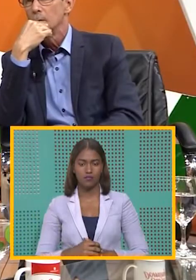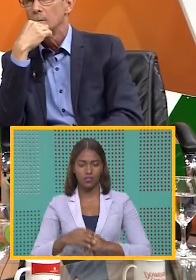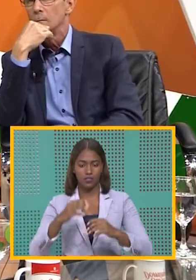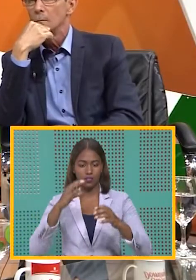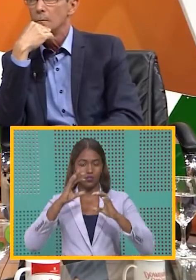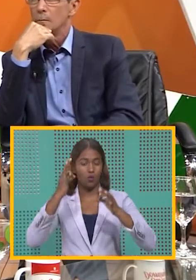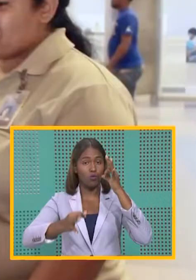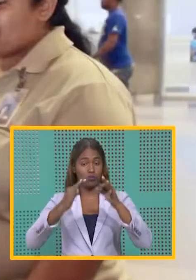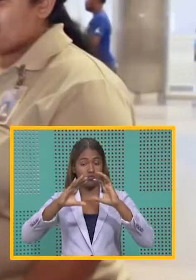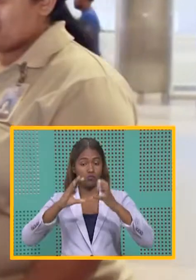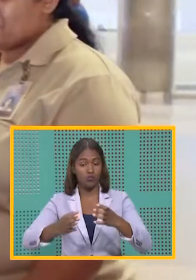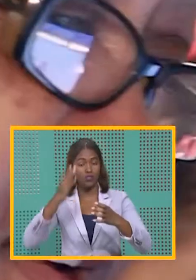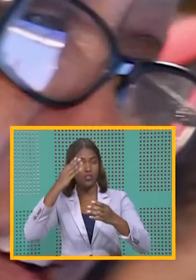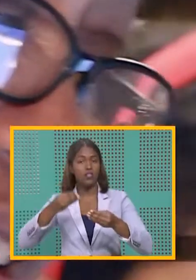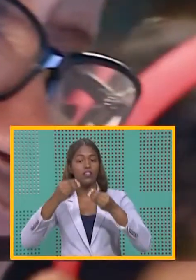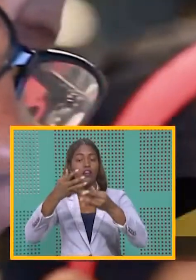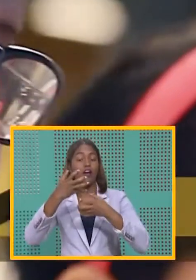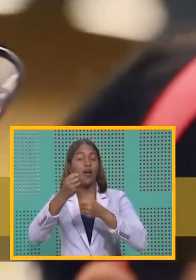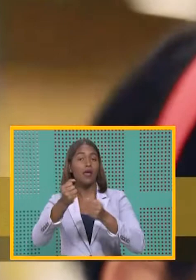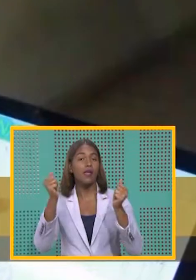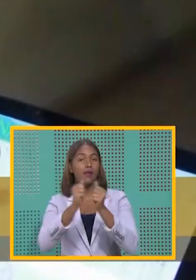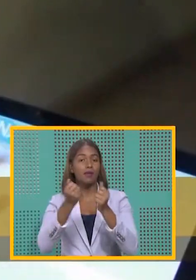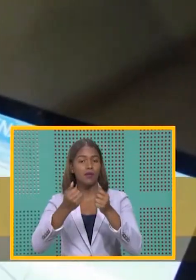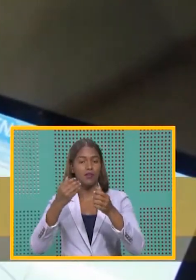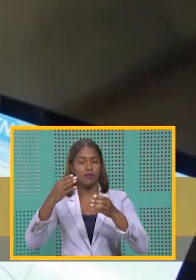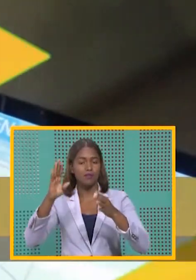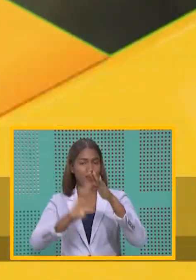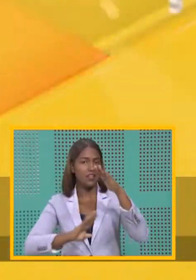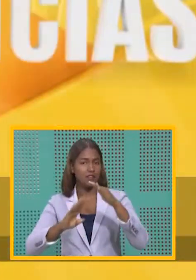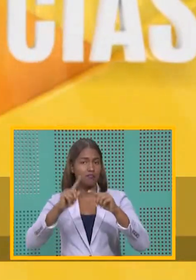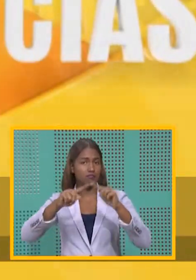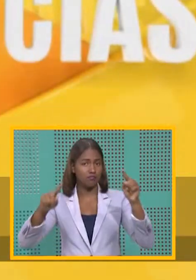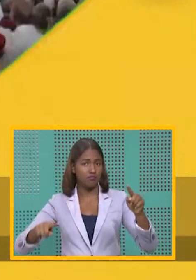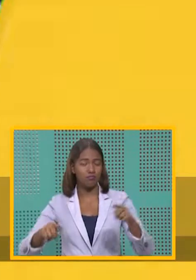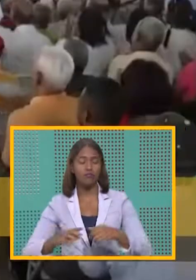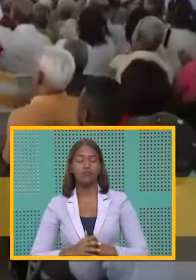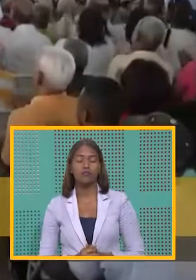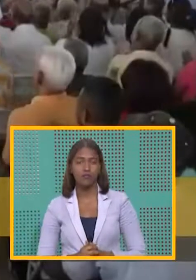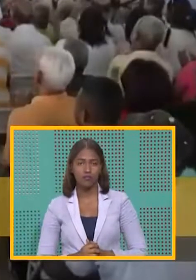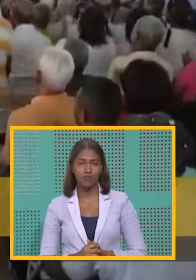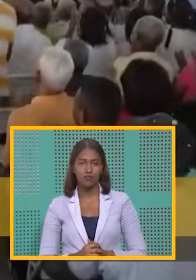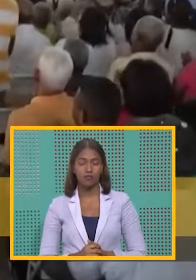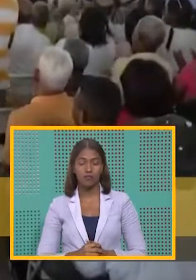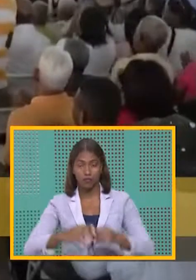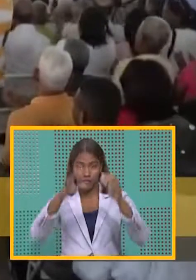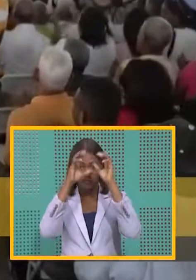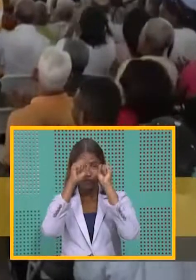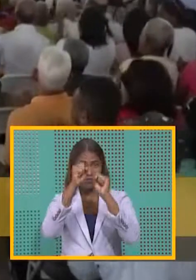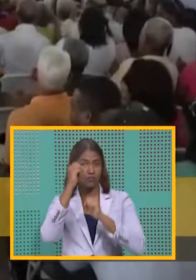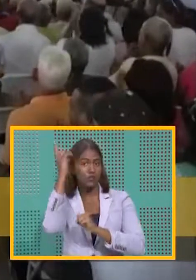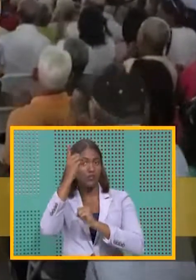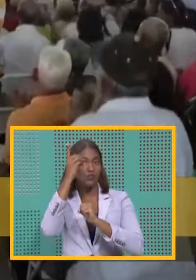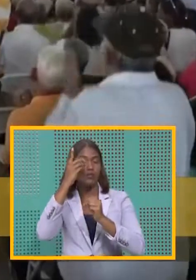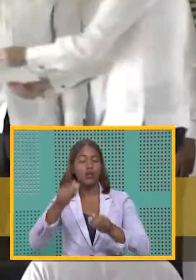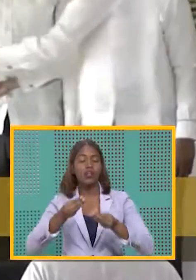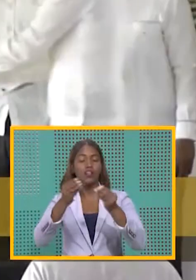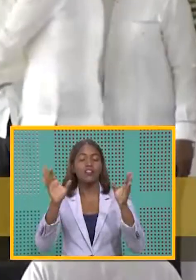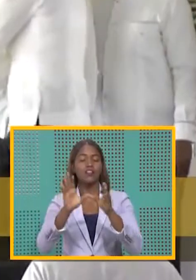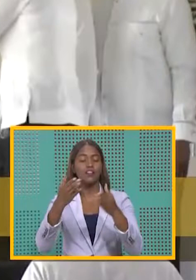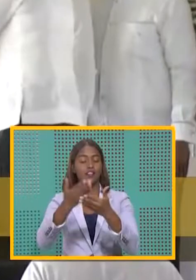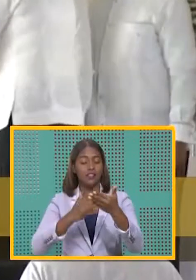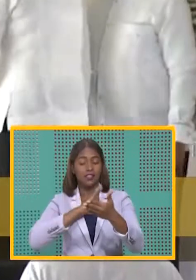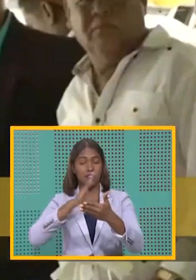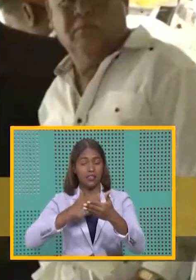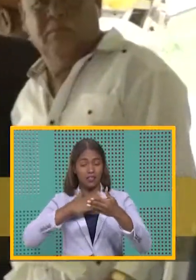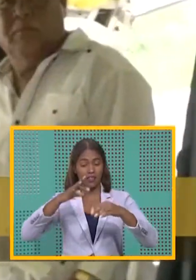Consultor jurídico destaca confiabilidad de primarias simultáneas. El presidente Medina entregará títulos definitivos